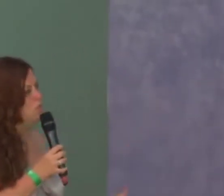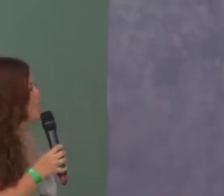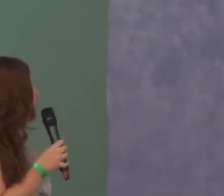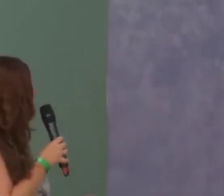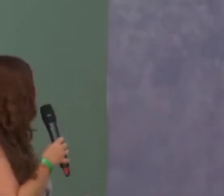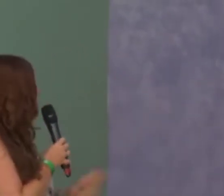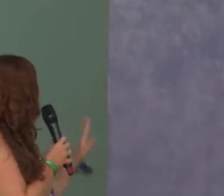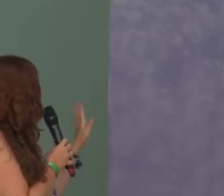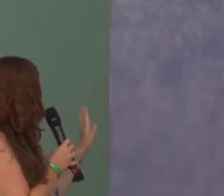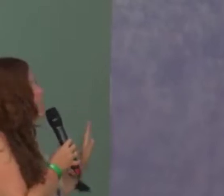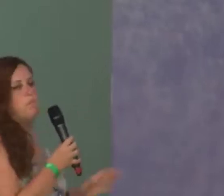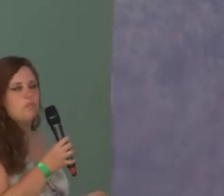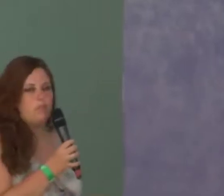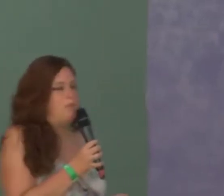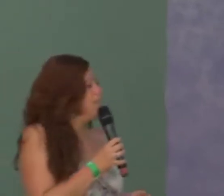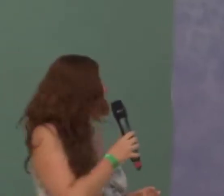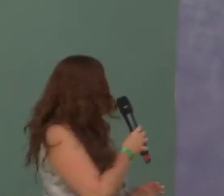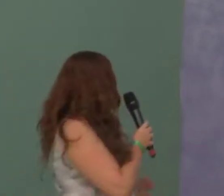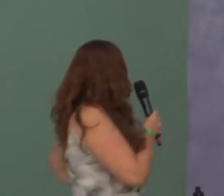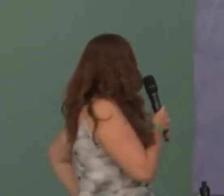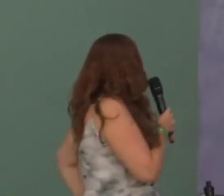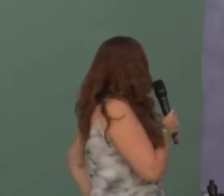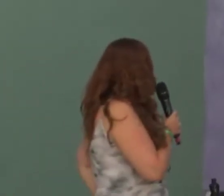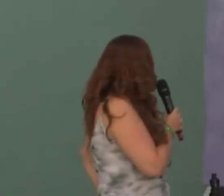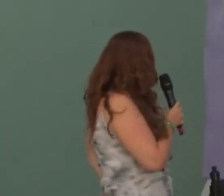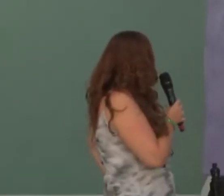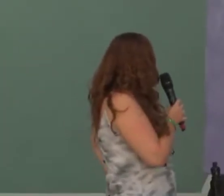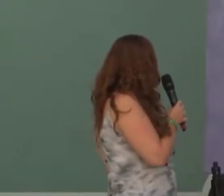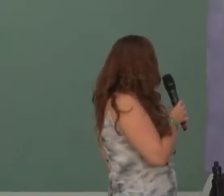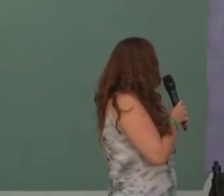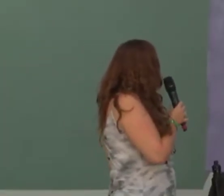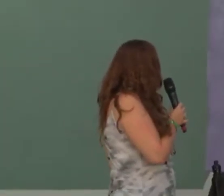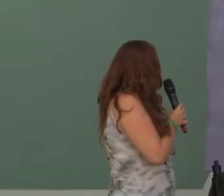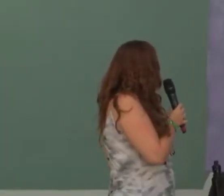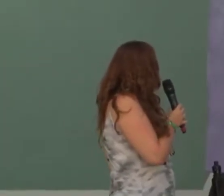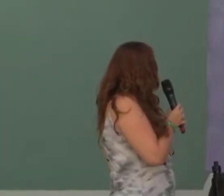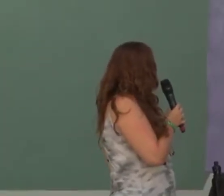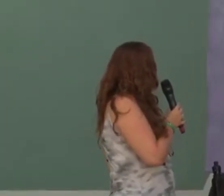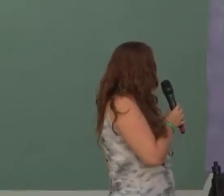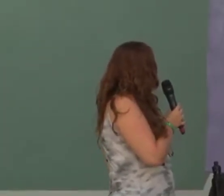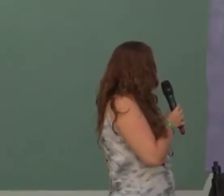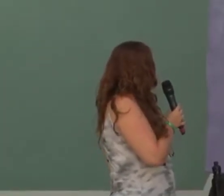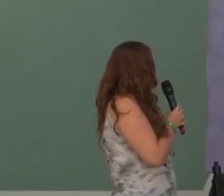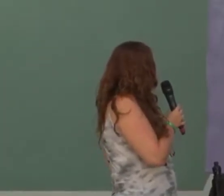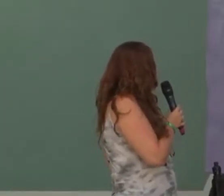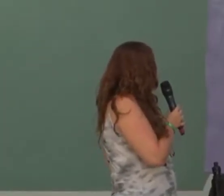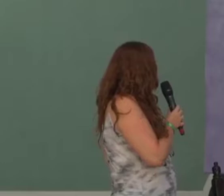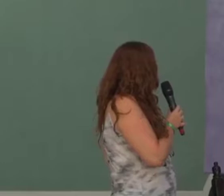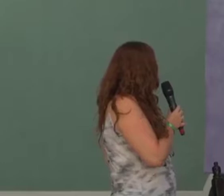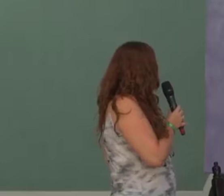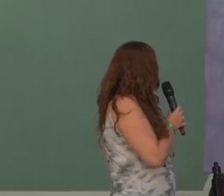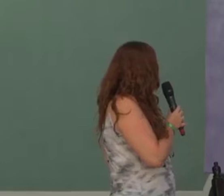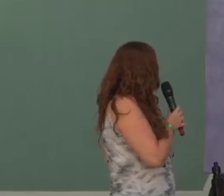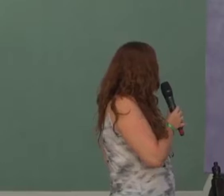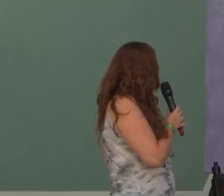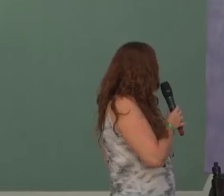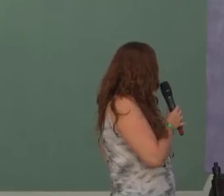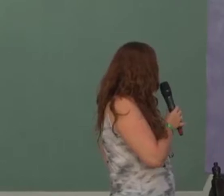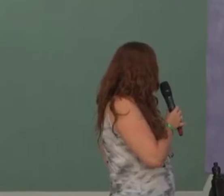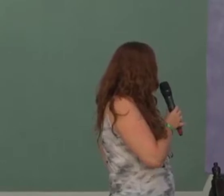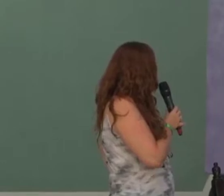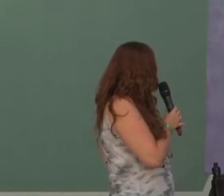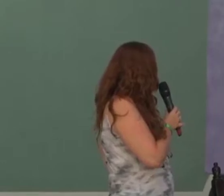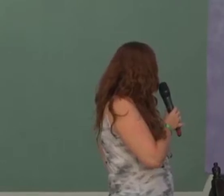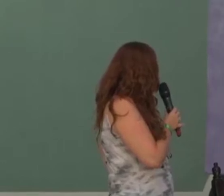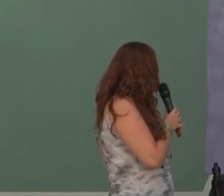poema, bueno es más largo, pero les voy a mostrar un pedacito, que dice, para ver el mundo en un grano de arena y el cielo en una